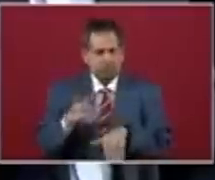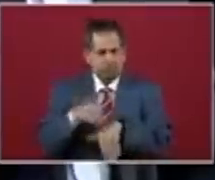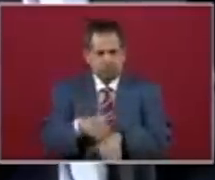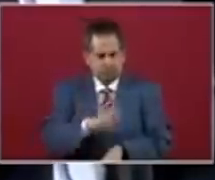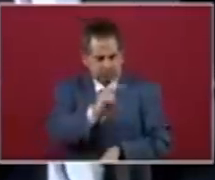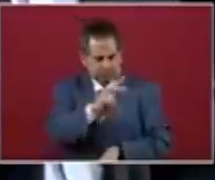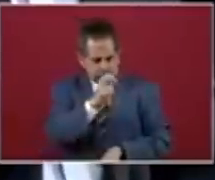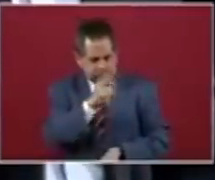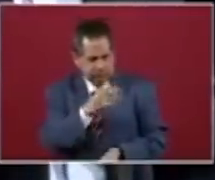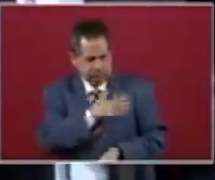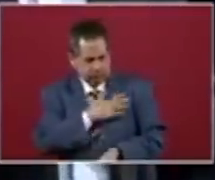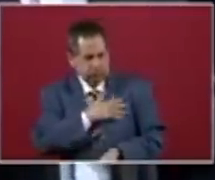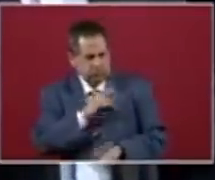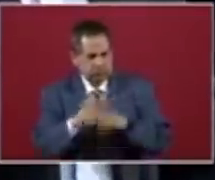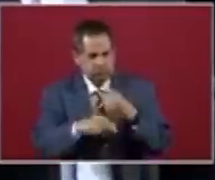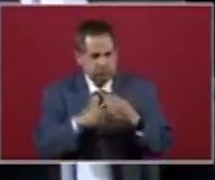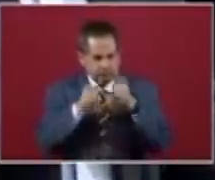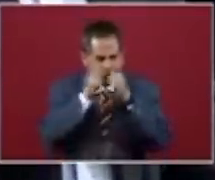atiende, sí.